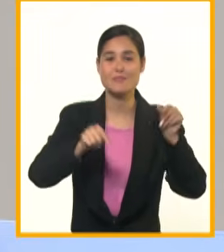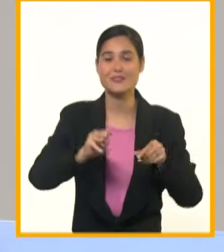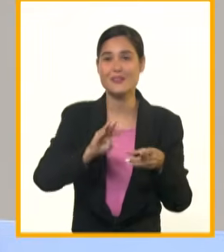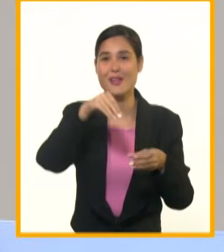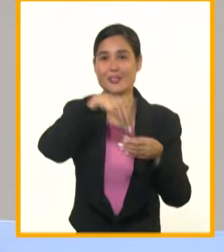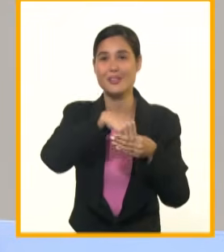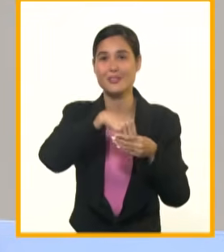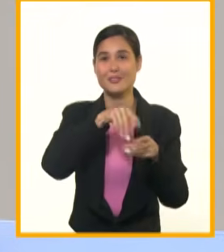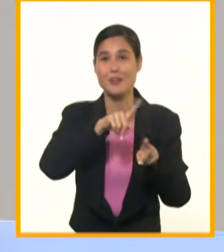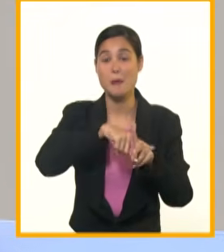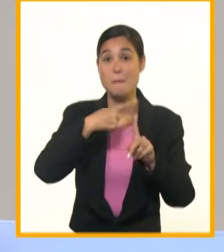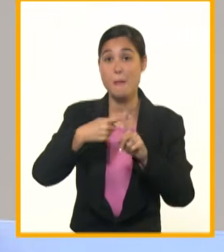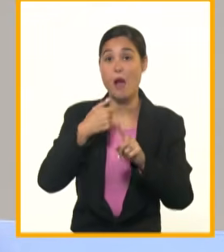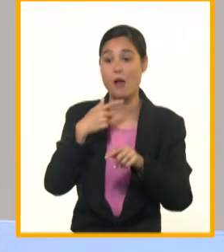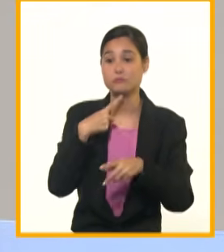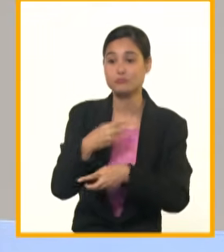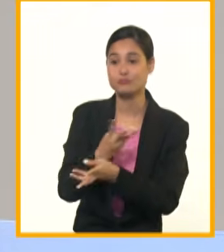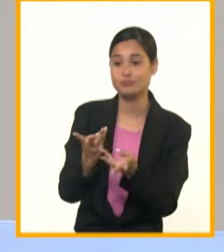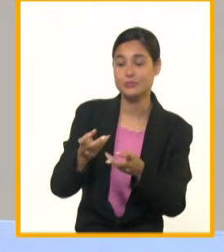habaneros.